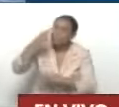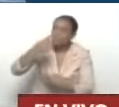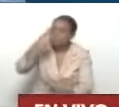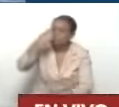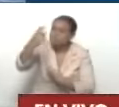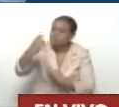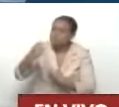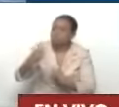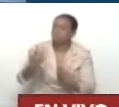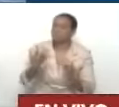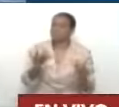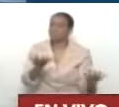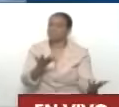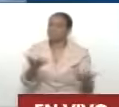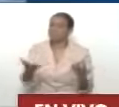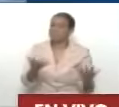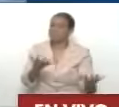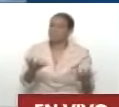han subestimado.